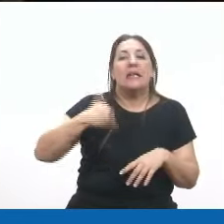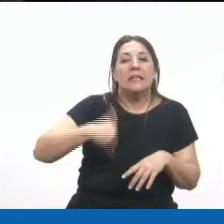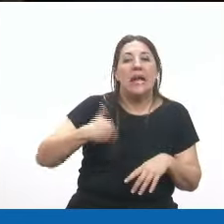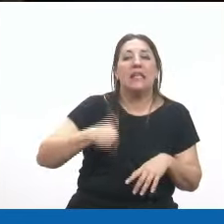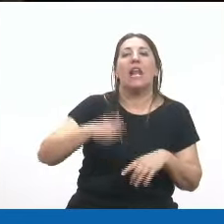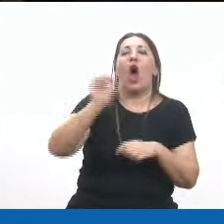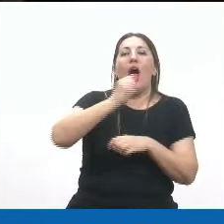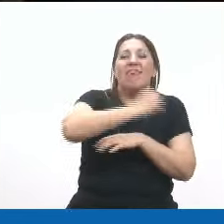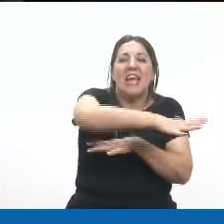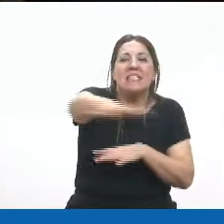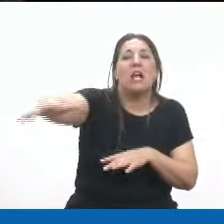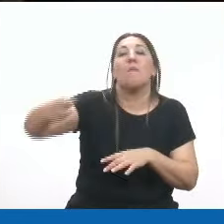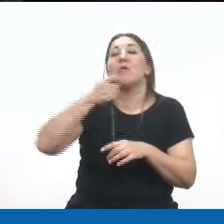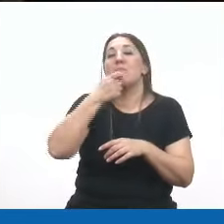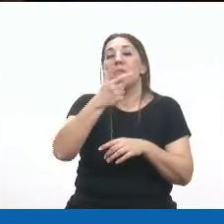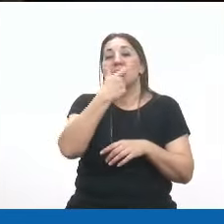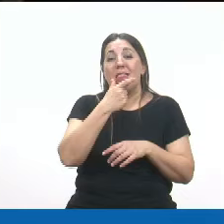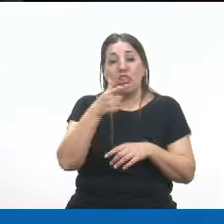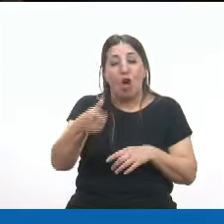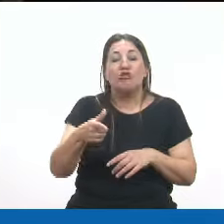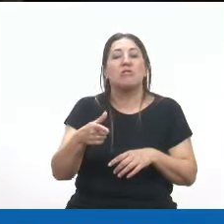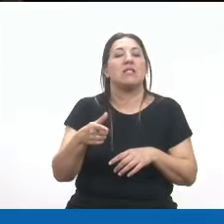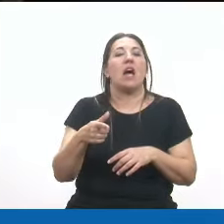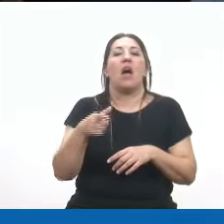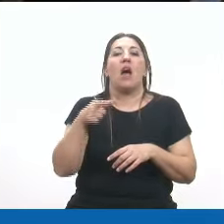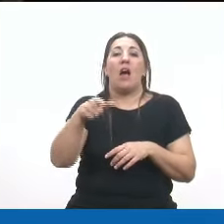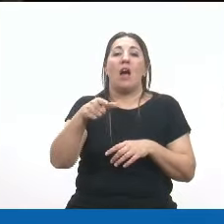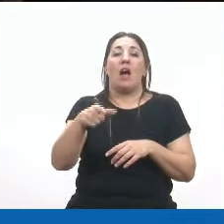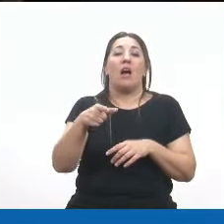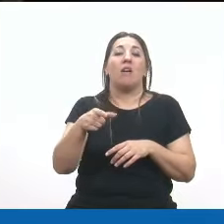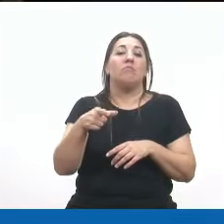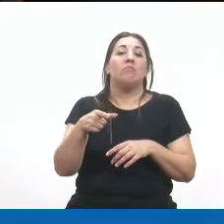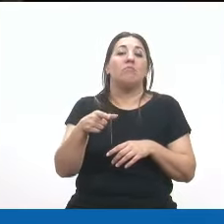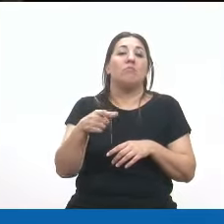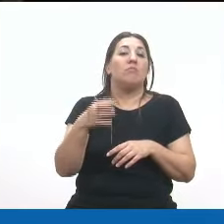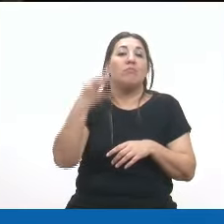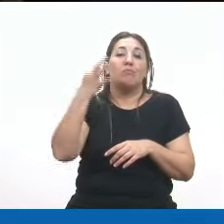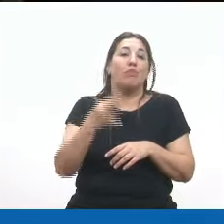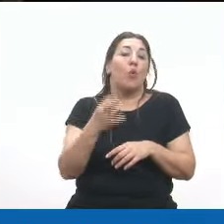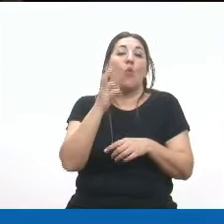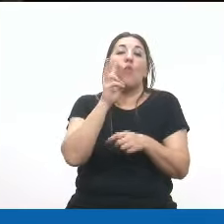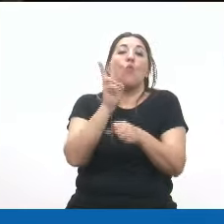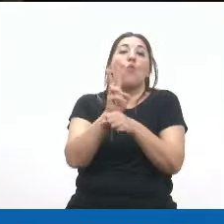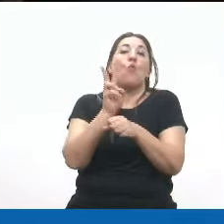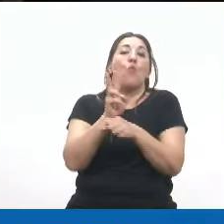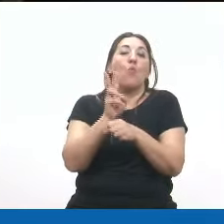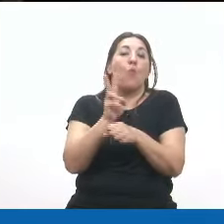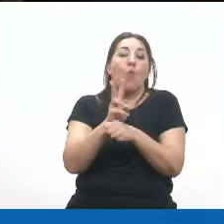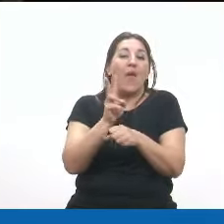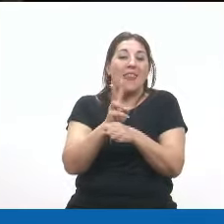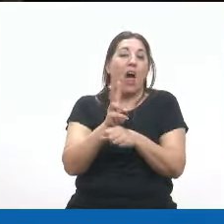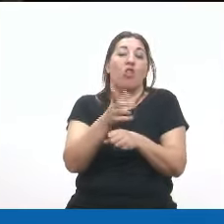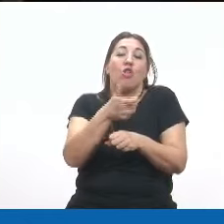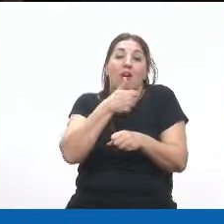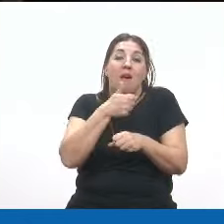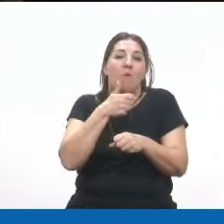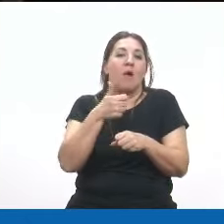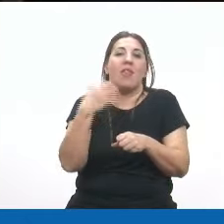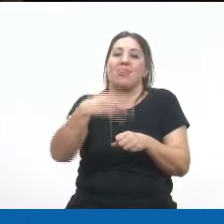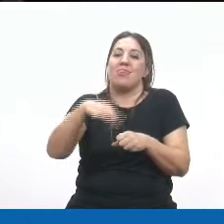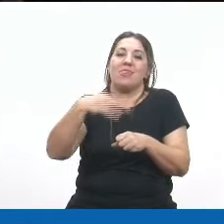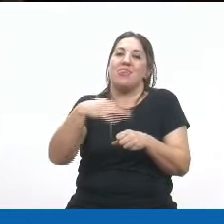como es la provincia de Mendoza claramente est el cuidado del recurso hídrico tiene que ser mucho